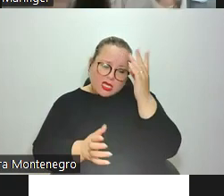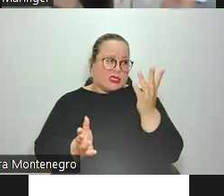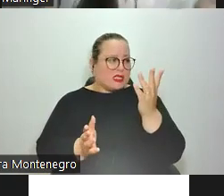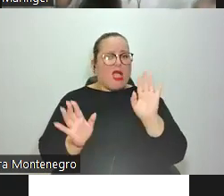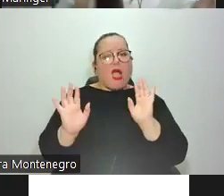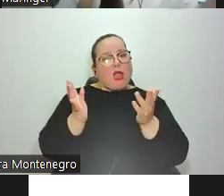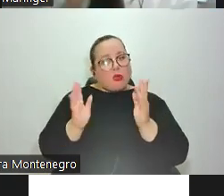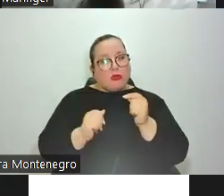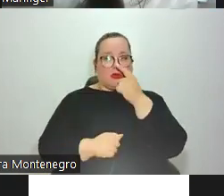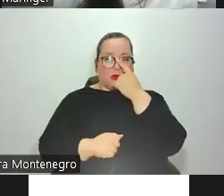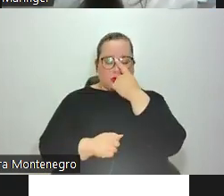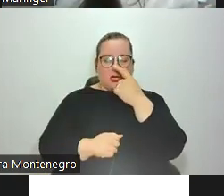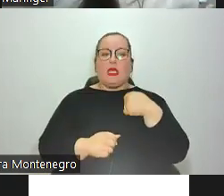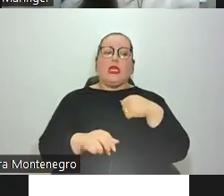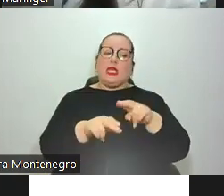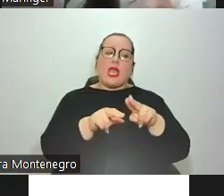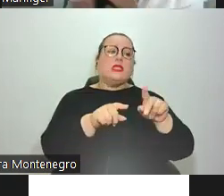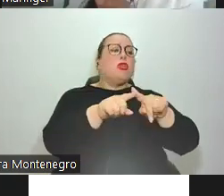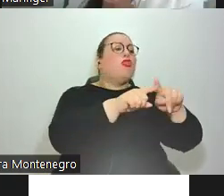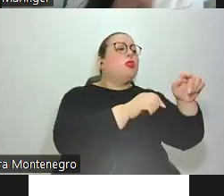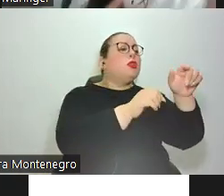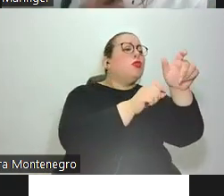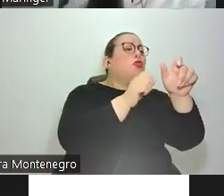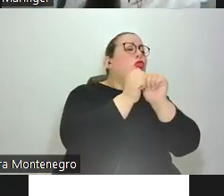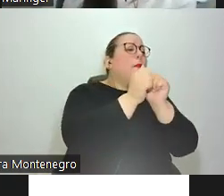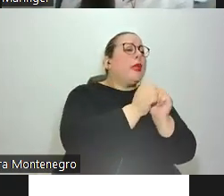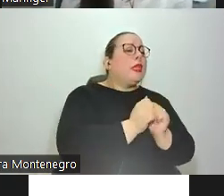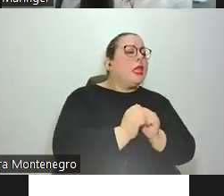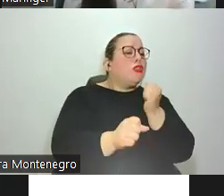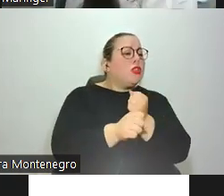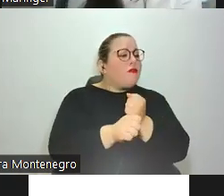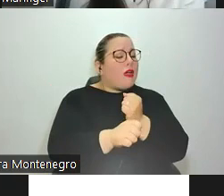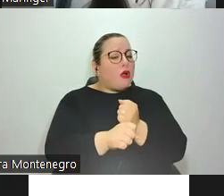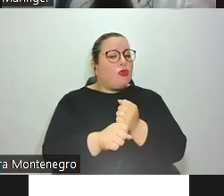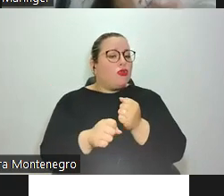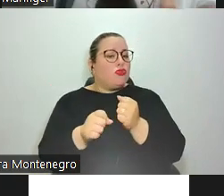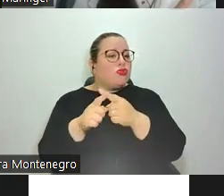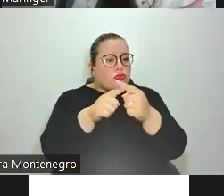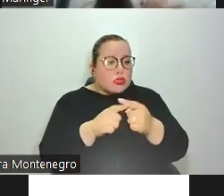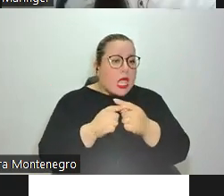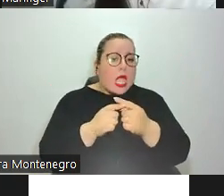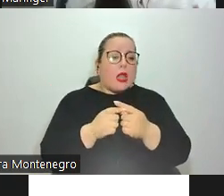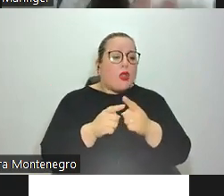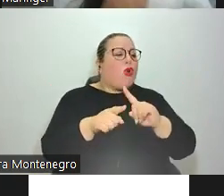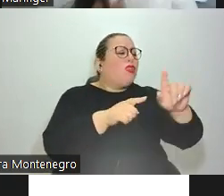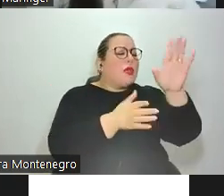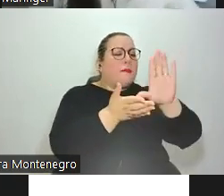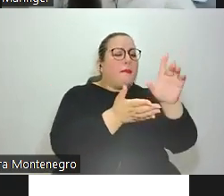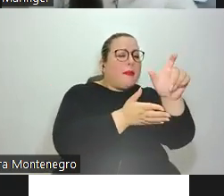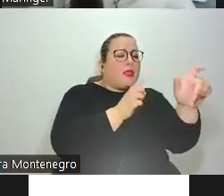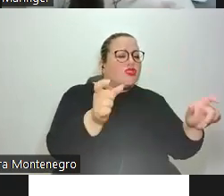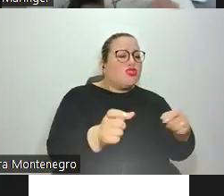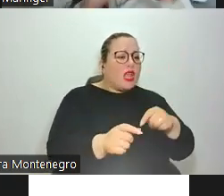mejor, ¿qué están haciendo los demás compañeros, otros trabajadores sociales, otras personas que yo no